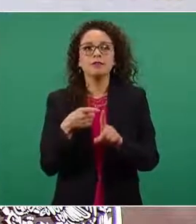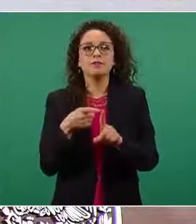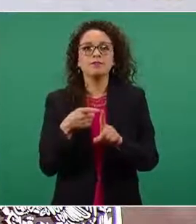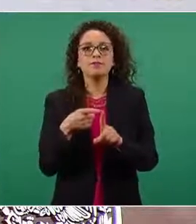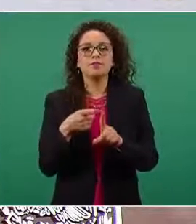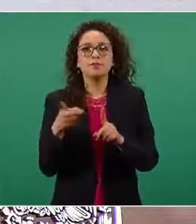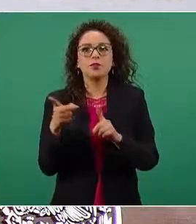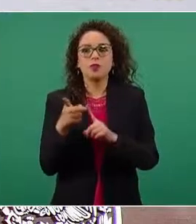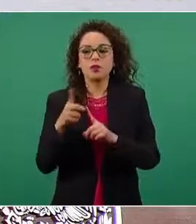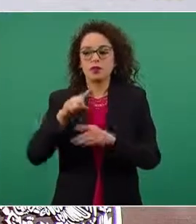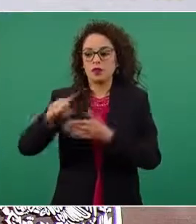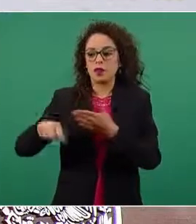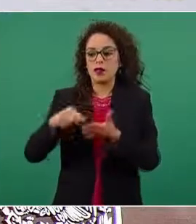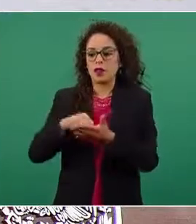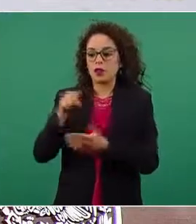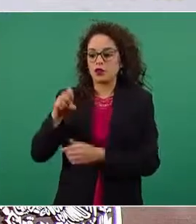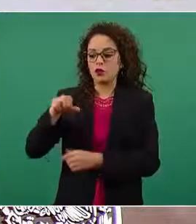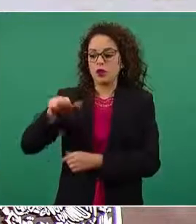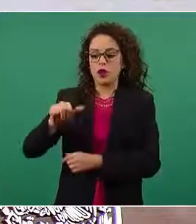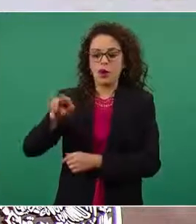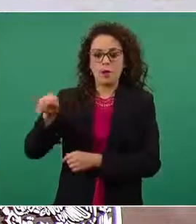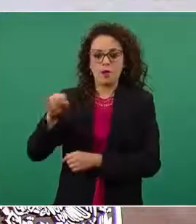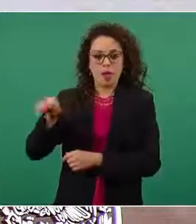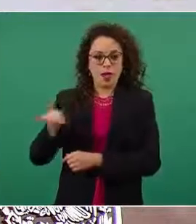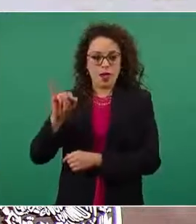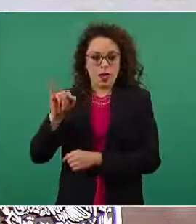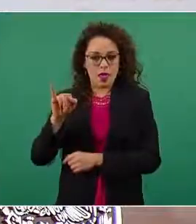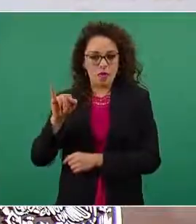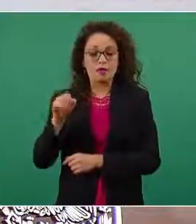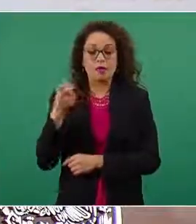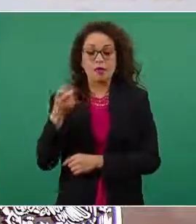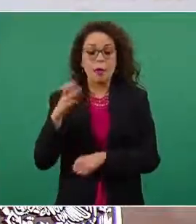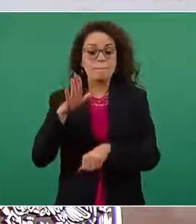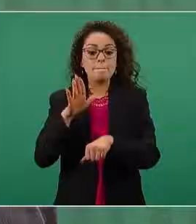en la zona de Mije, es donde mejor